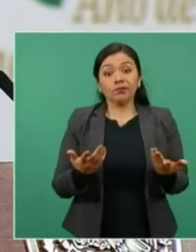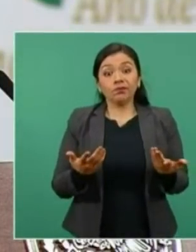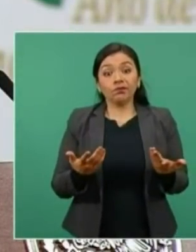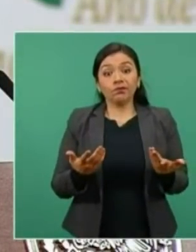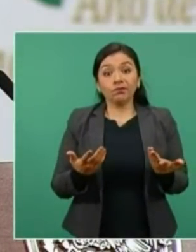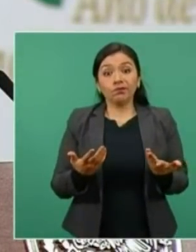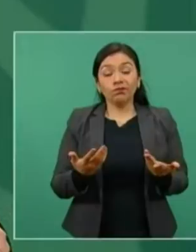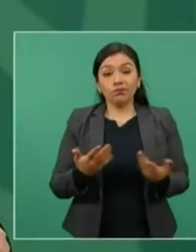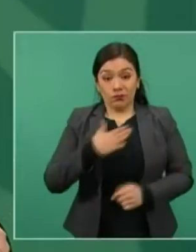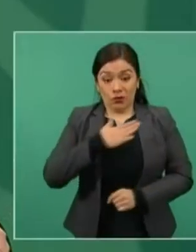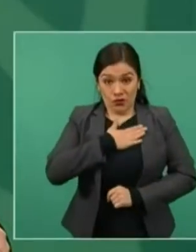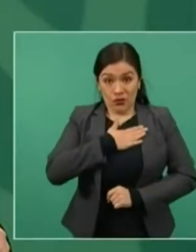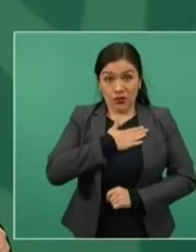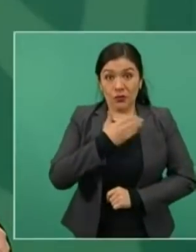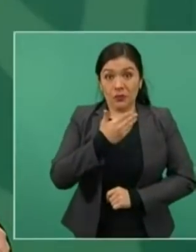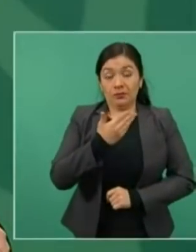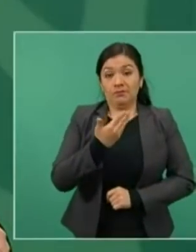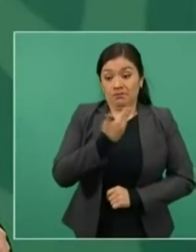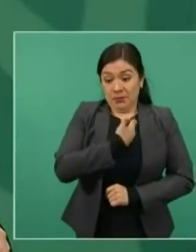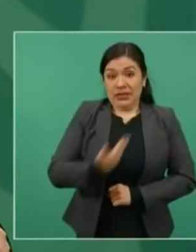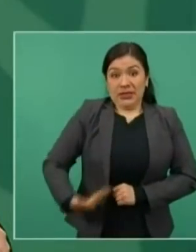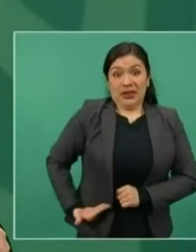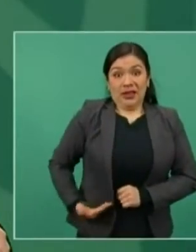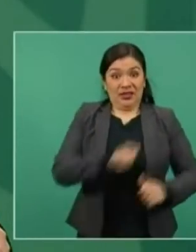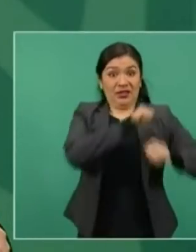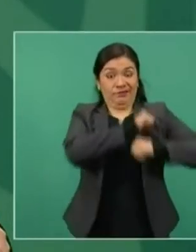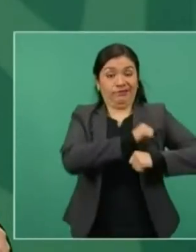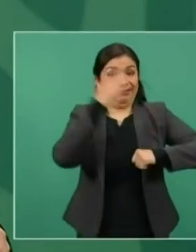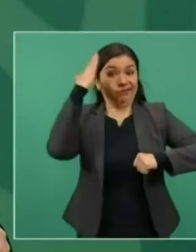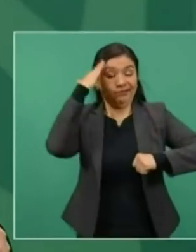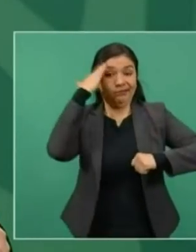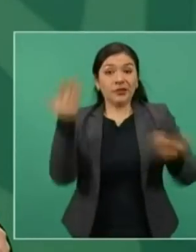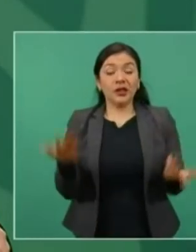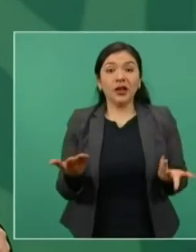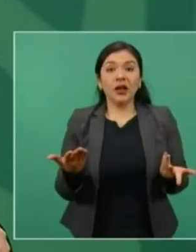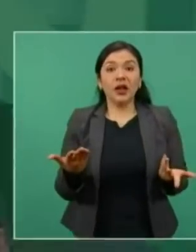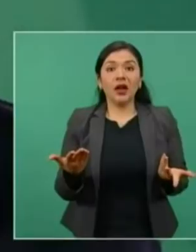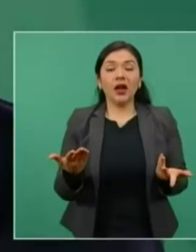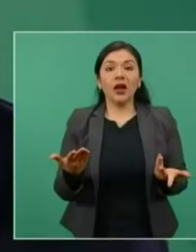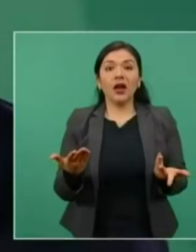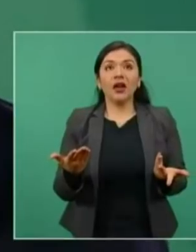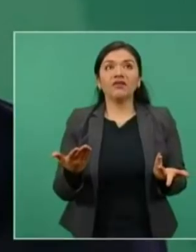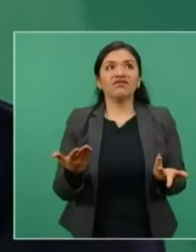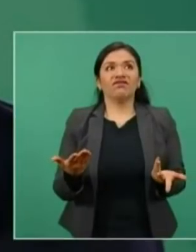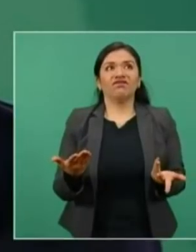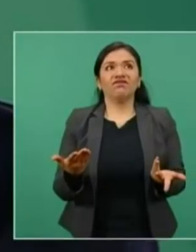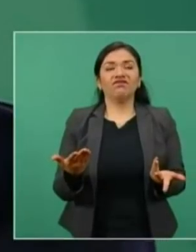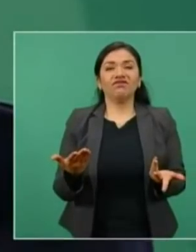presidente titular del ejecutivo esa